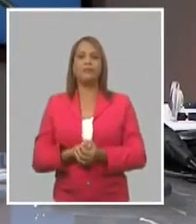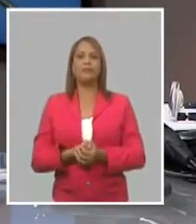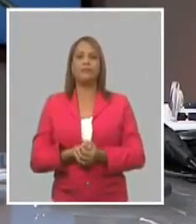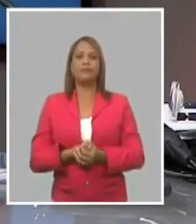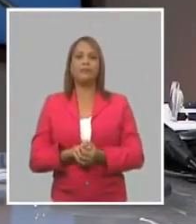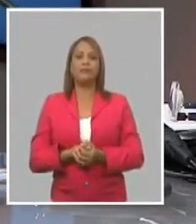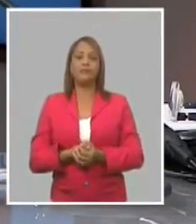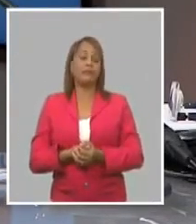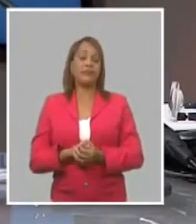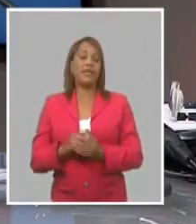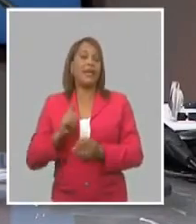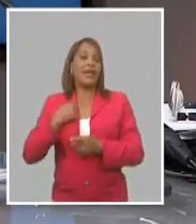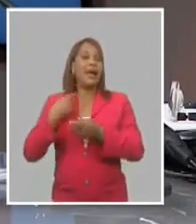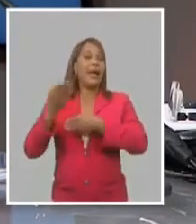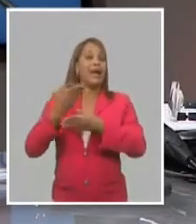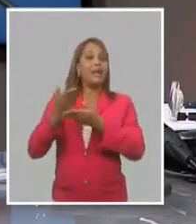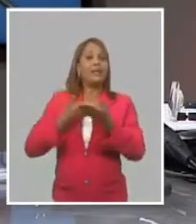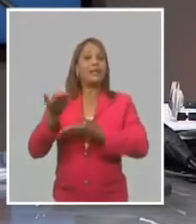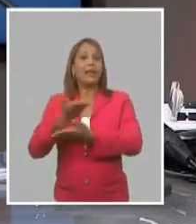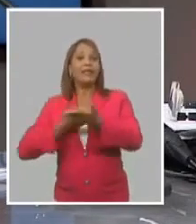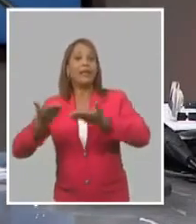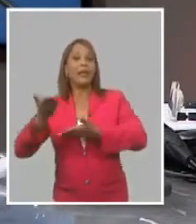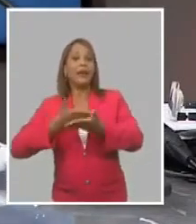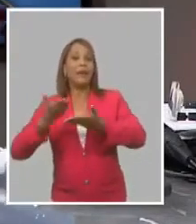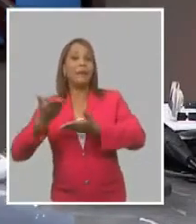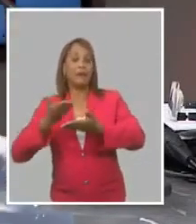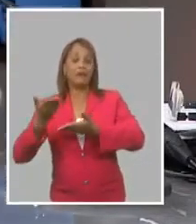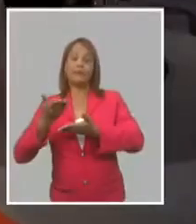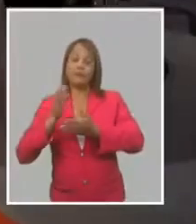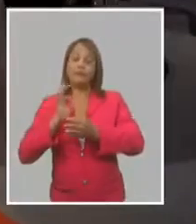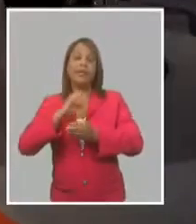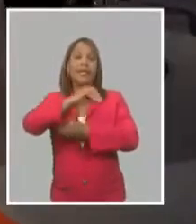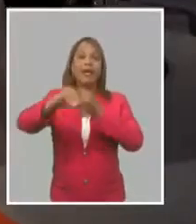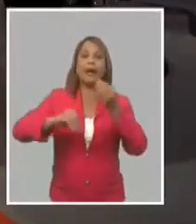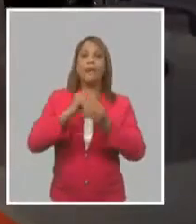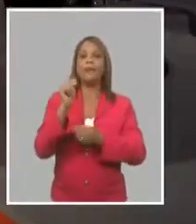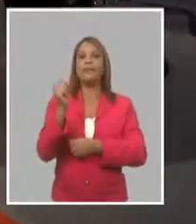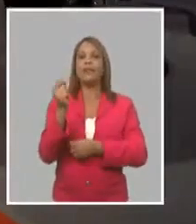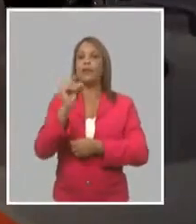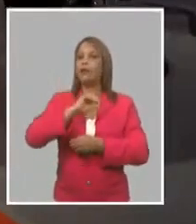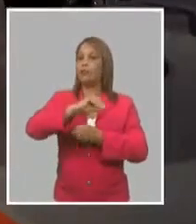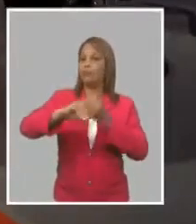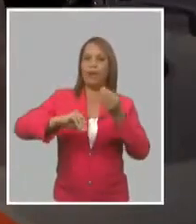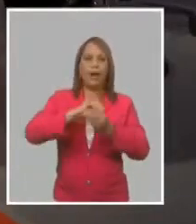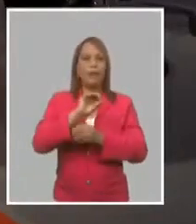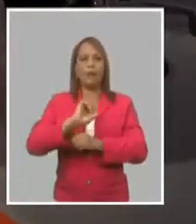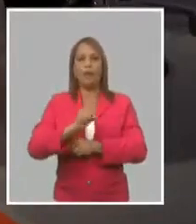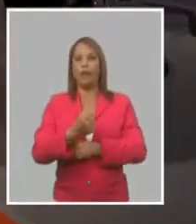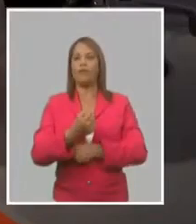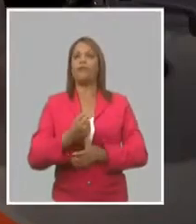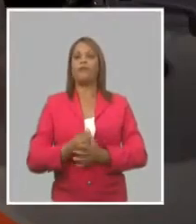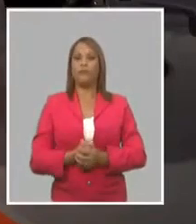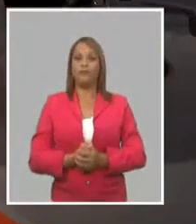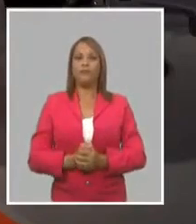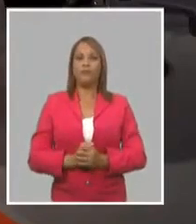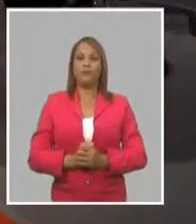cambio. Y nosotros, como se ha dicho, tenemos importaciones en el año en el orden de 12.000 millones.